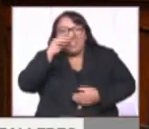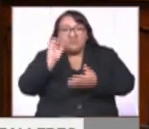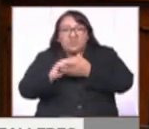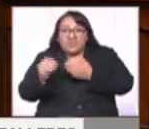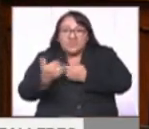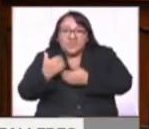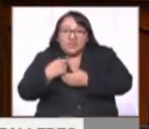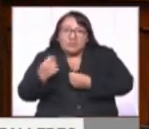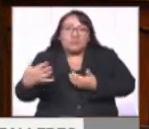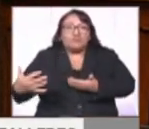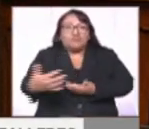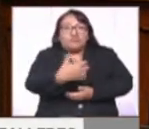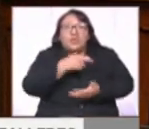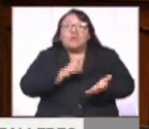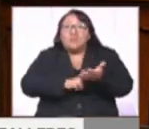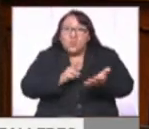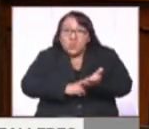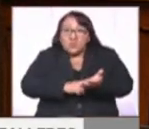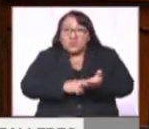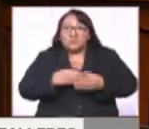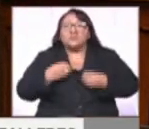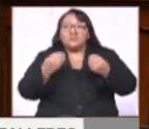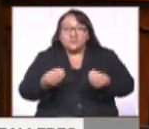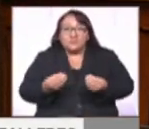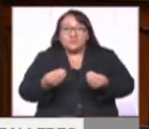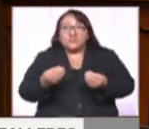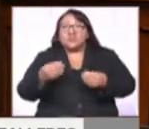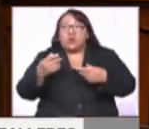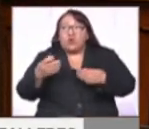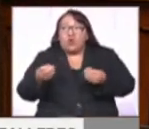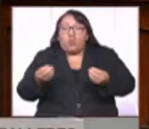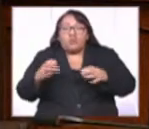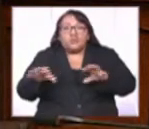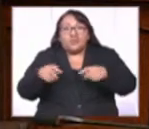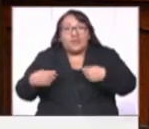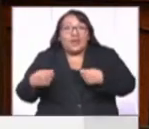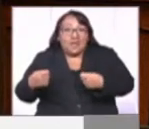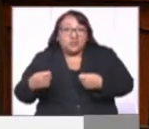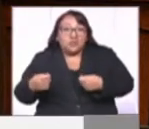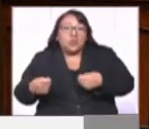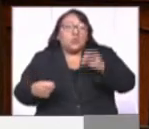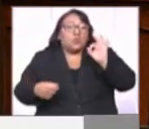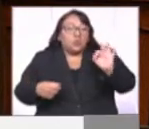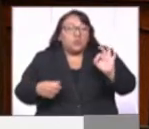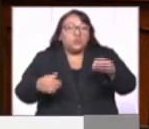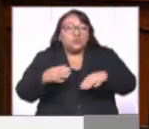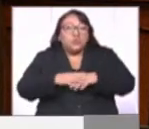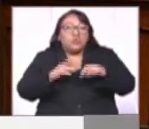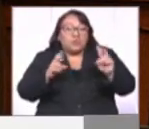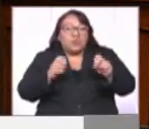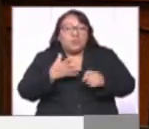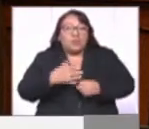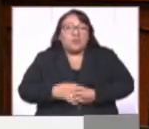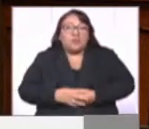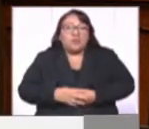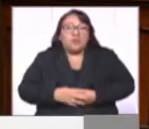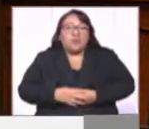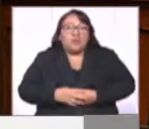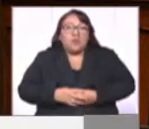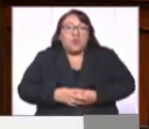ingresos para poder programar los egresos. Y justamente tiene que ver con el tema de la